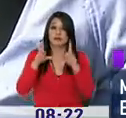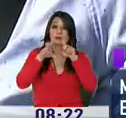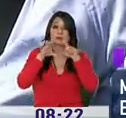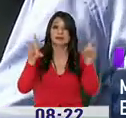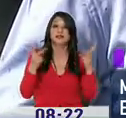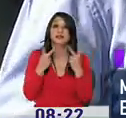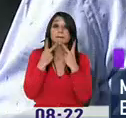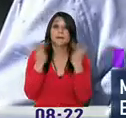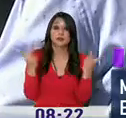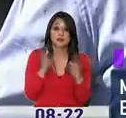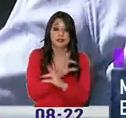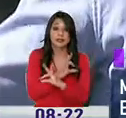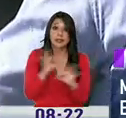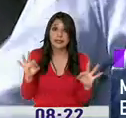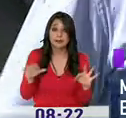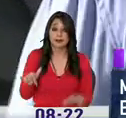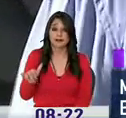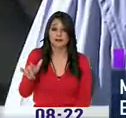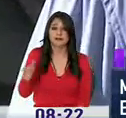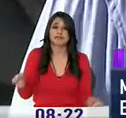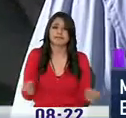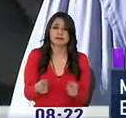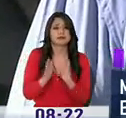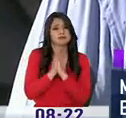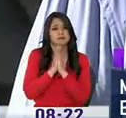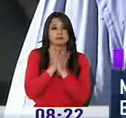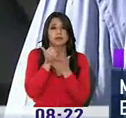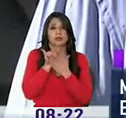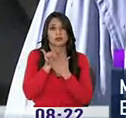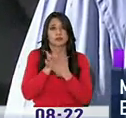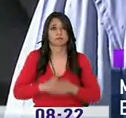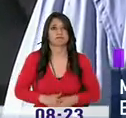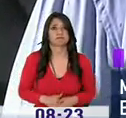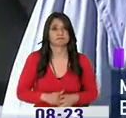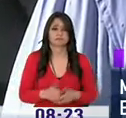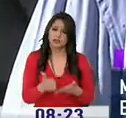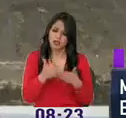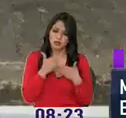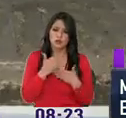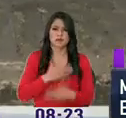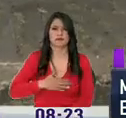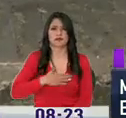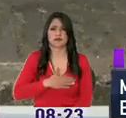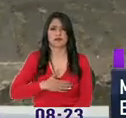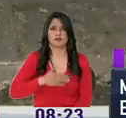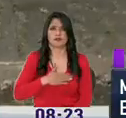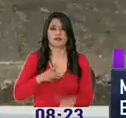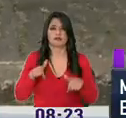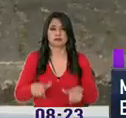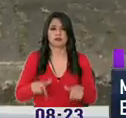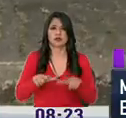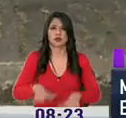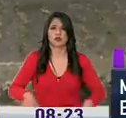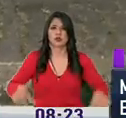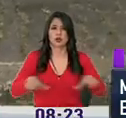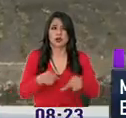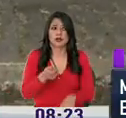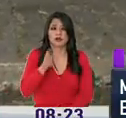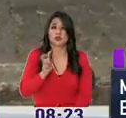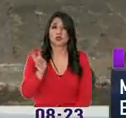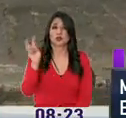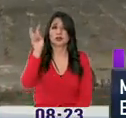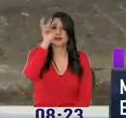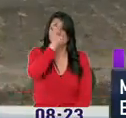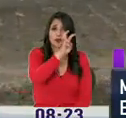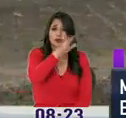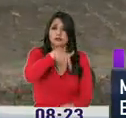limpiar este tipo de vegetación que por favor nos ayuden un poquito que nos den una mano esto es un sector semi turístico aquí